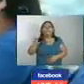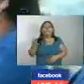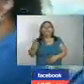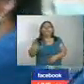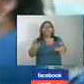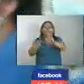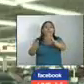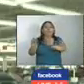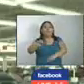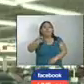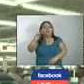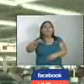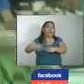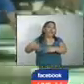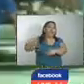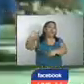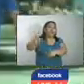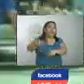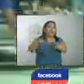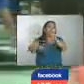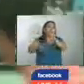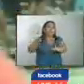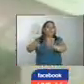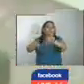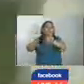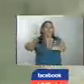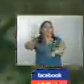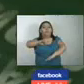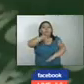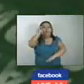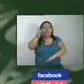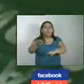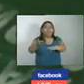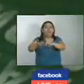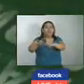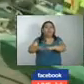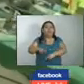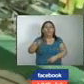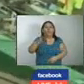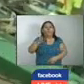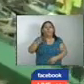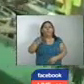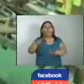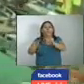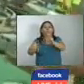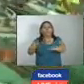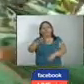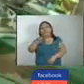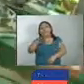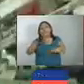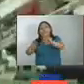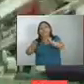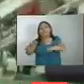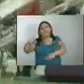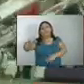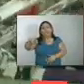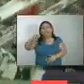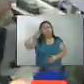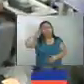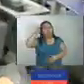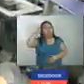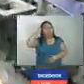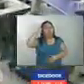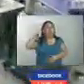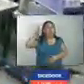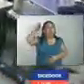un 7% y finalmente un 6.7% para el 2026 y 2027, lo que significaría que